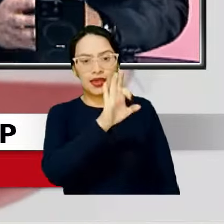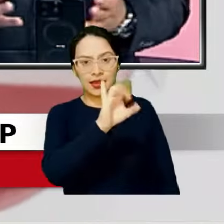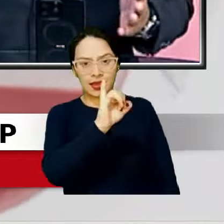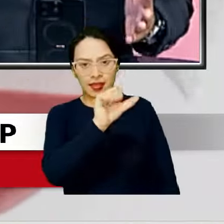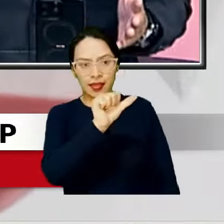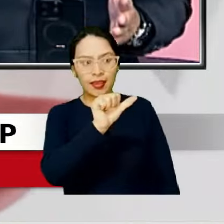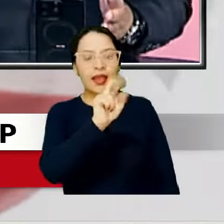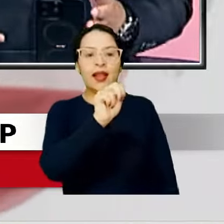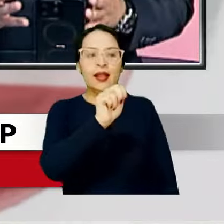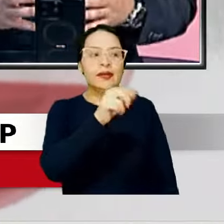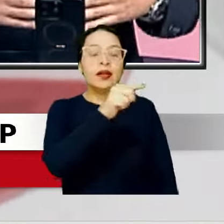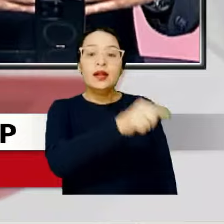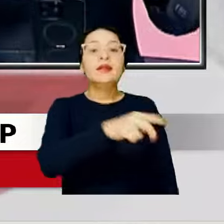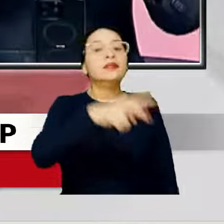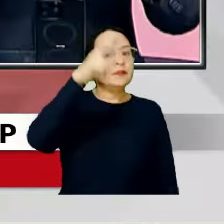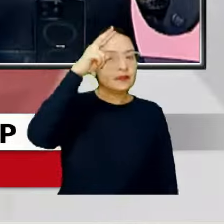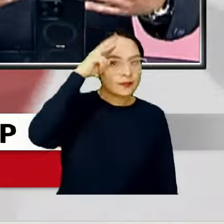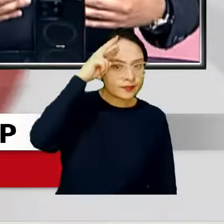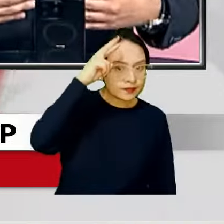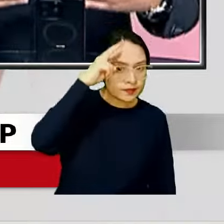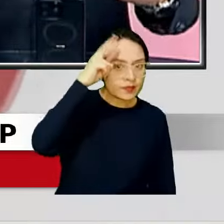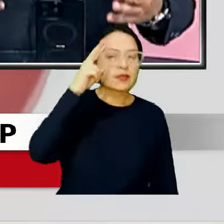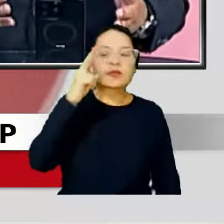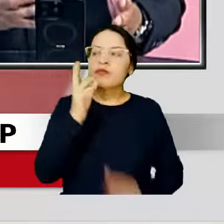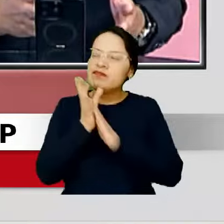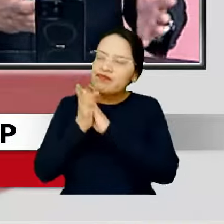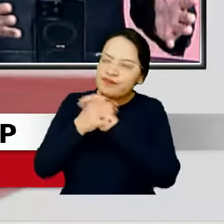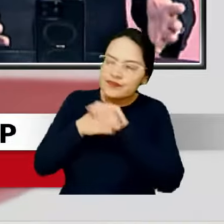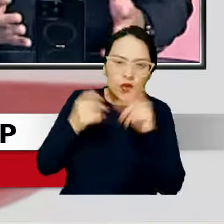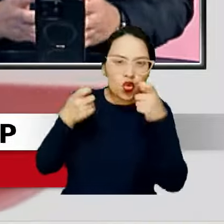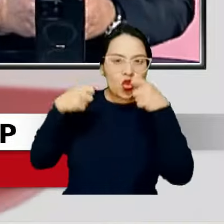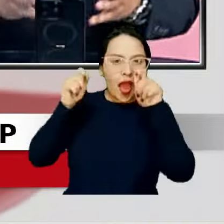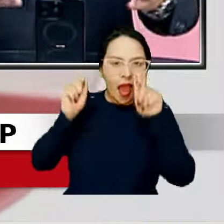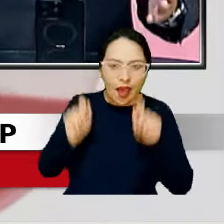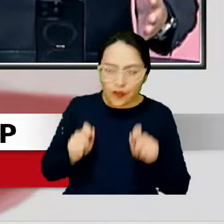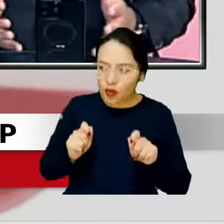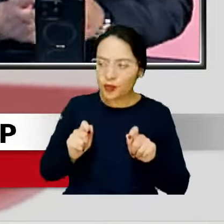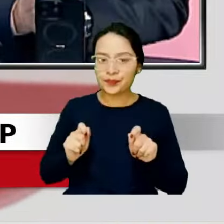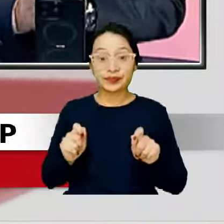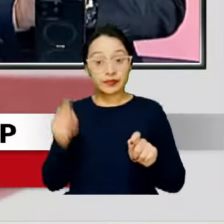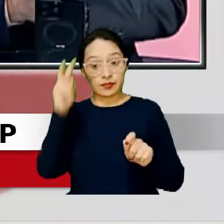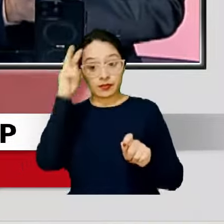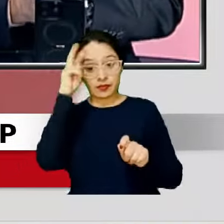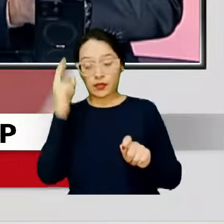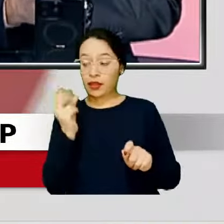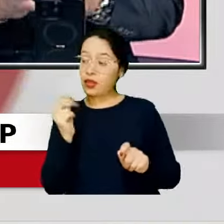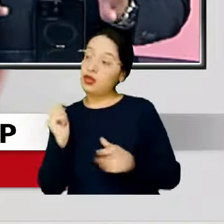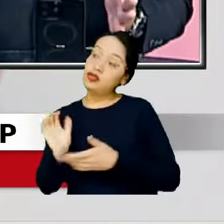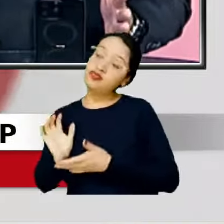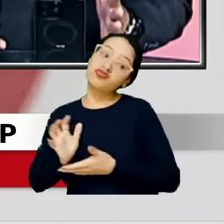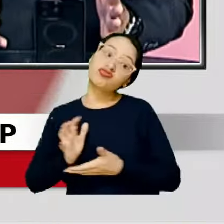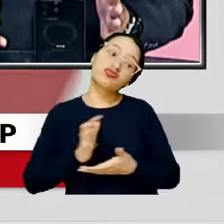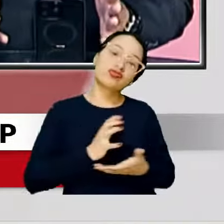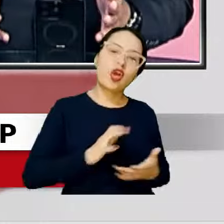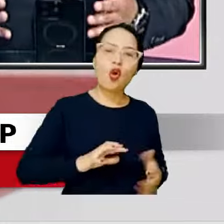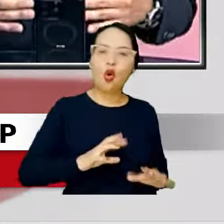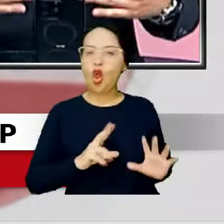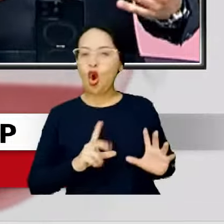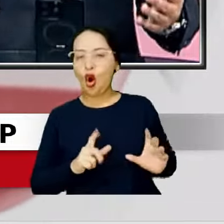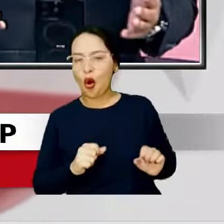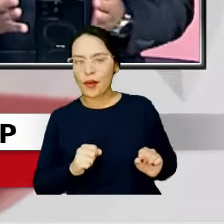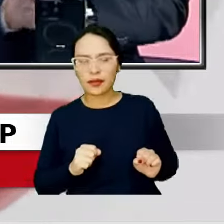del Estado no es un delito, pero ha sido un contratista recurrente o solamente se trata de un solo contrato que ha suscrito en su